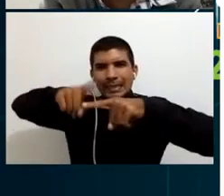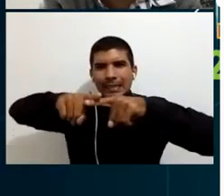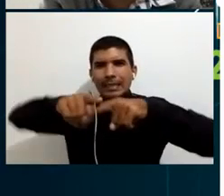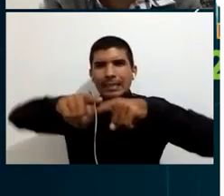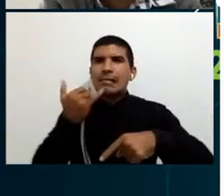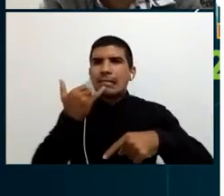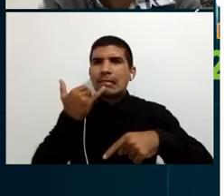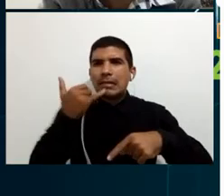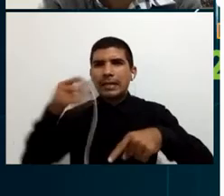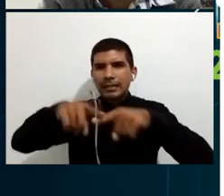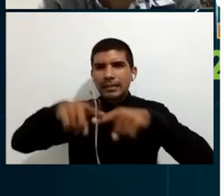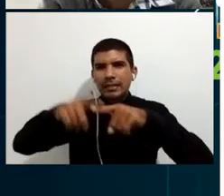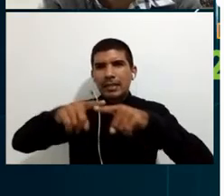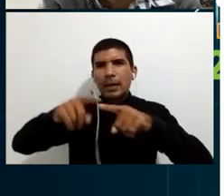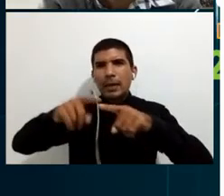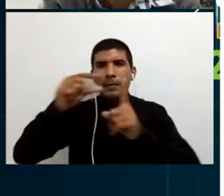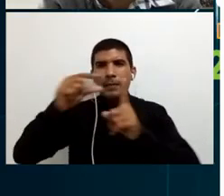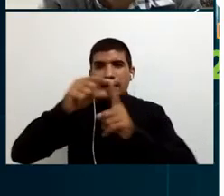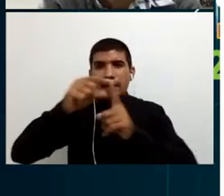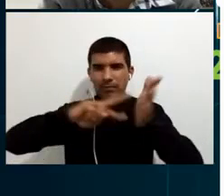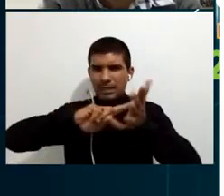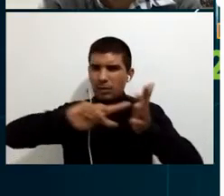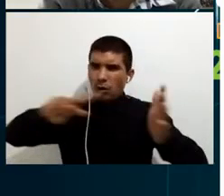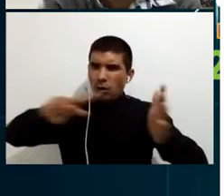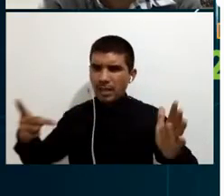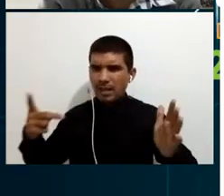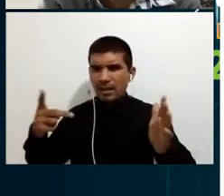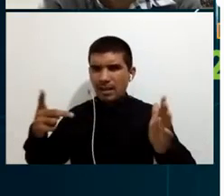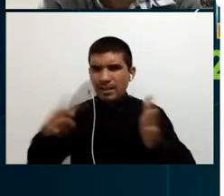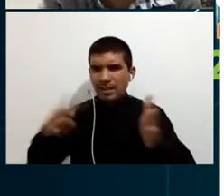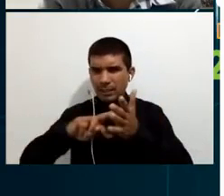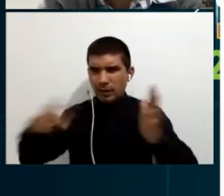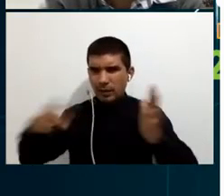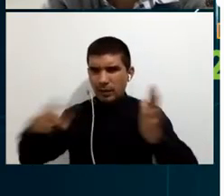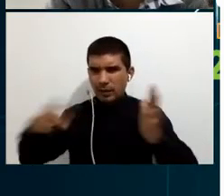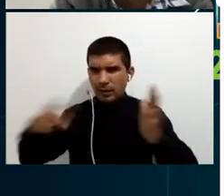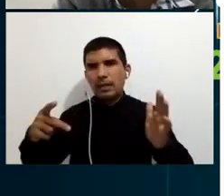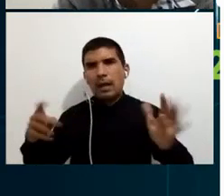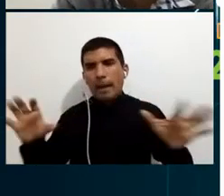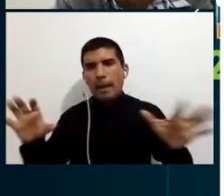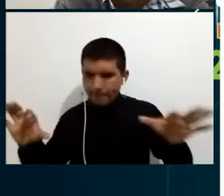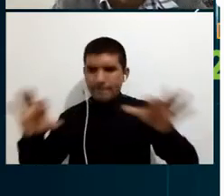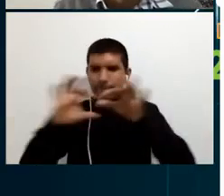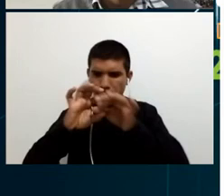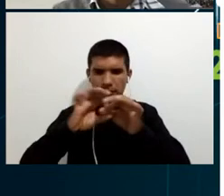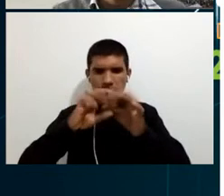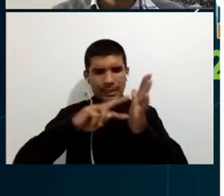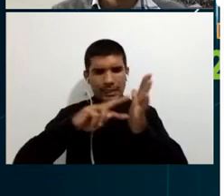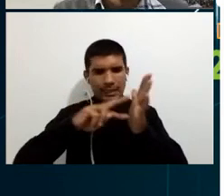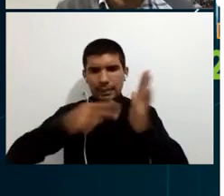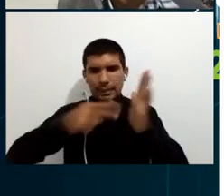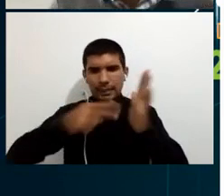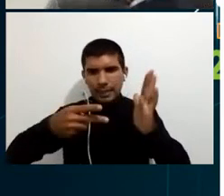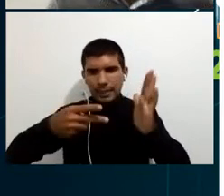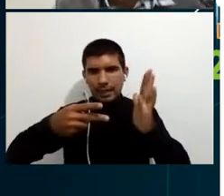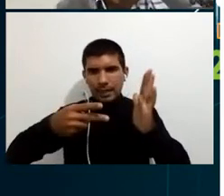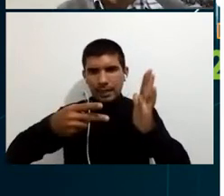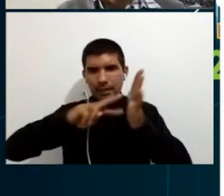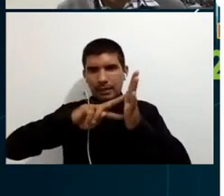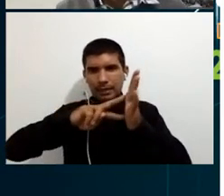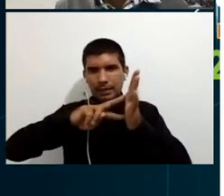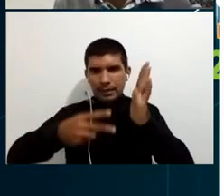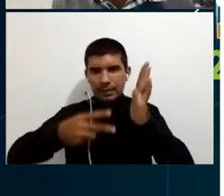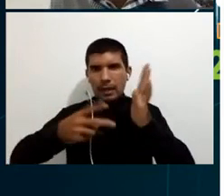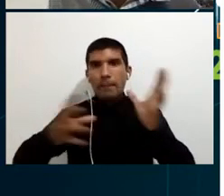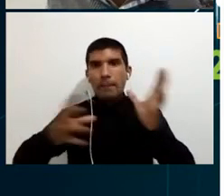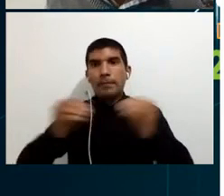Y obviamente el tecno tiene que ver con la parte técnica y la parte de logos con la parte de conocimiento. Pero la definición, y si